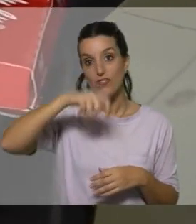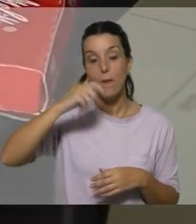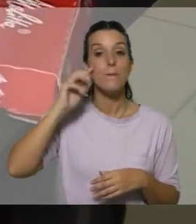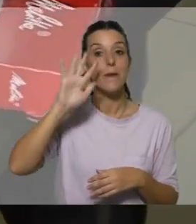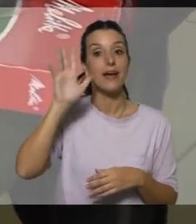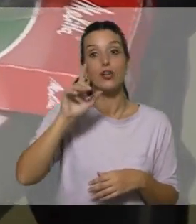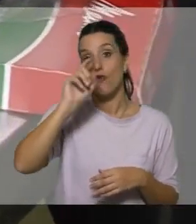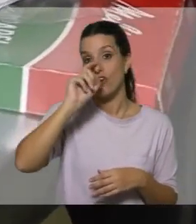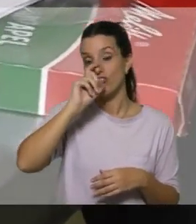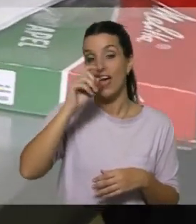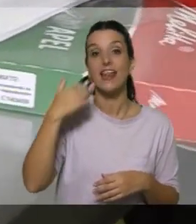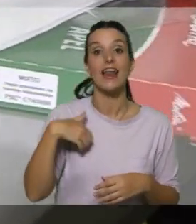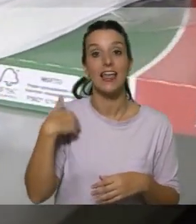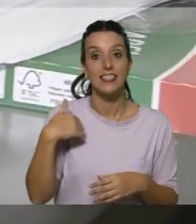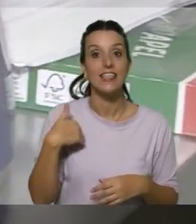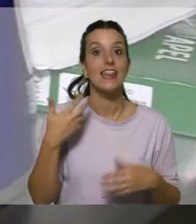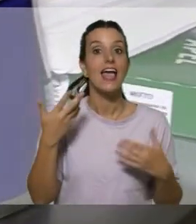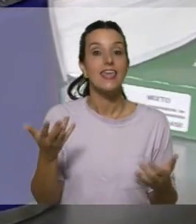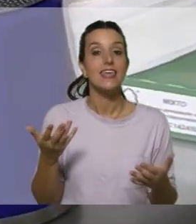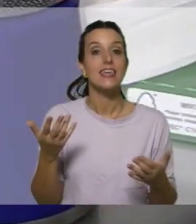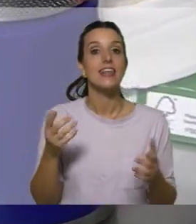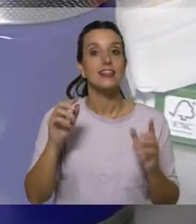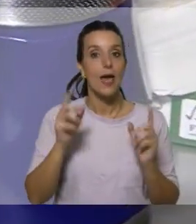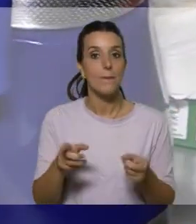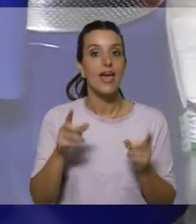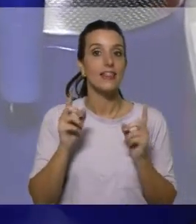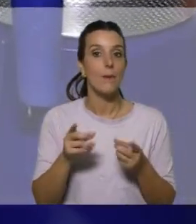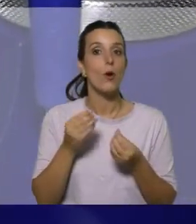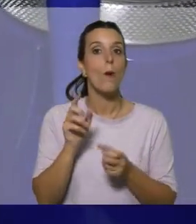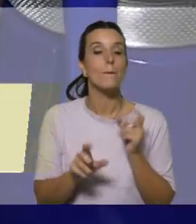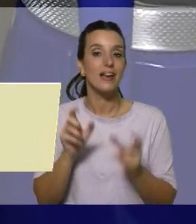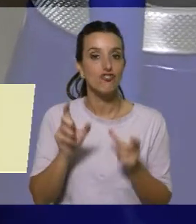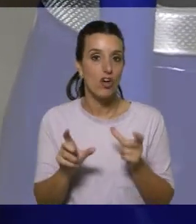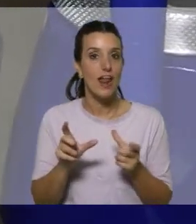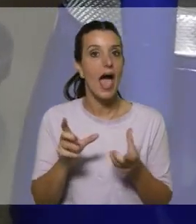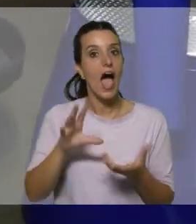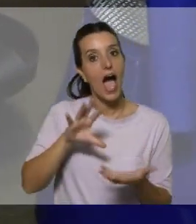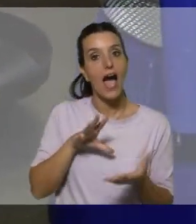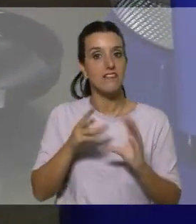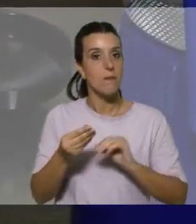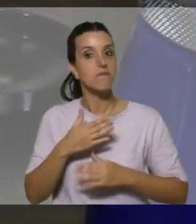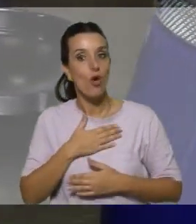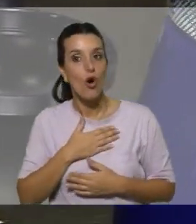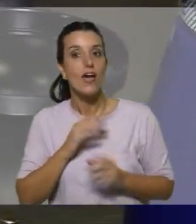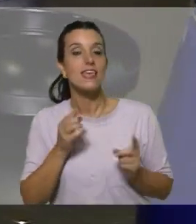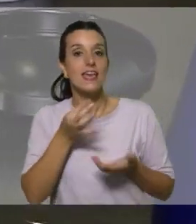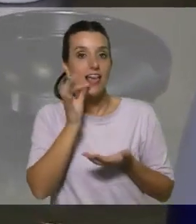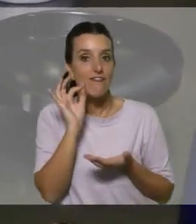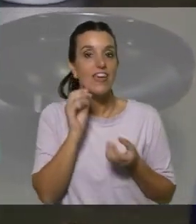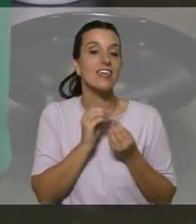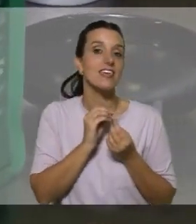imagino que en Buenos Aires, en Argentina. Ahí está. Que también, ¿no? Como la gente también lo está adoptando al café de alguna u otra manera y se